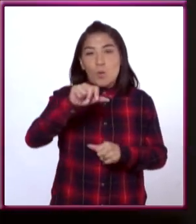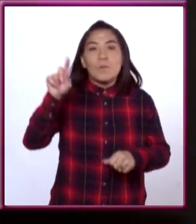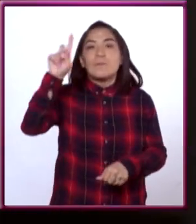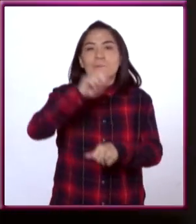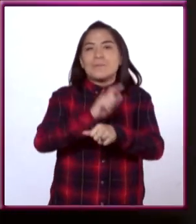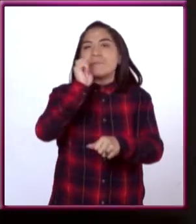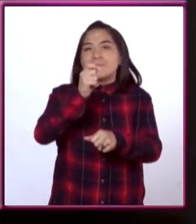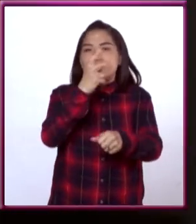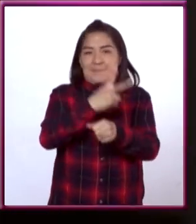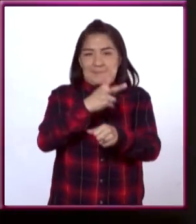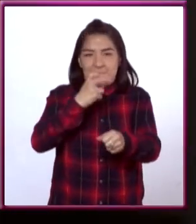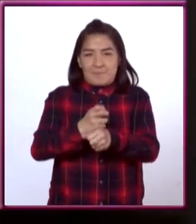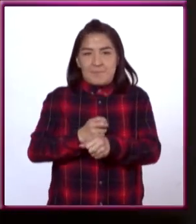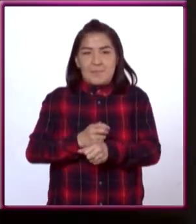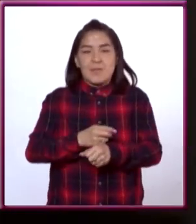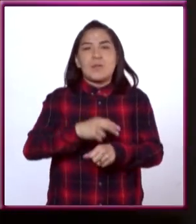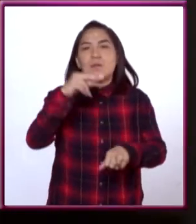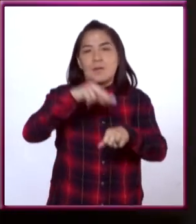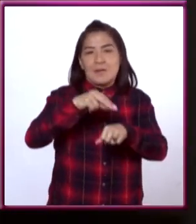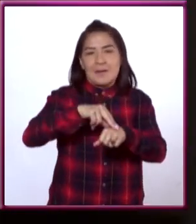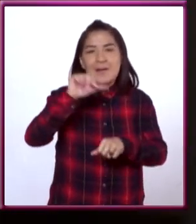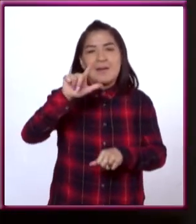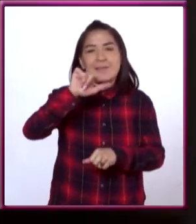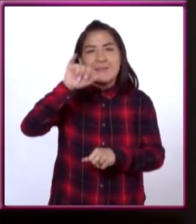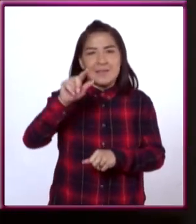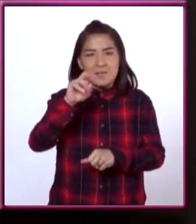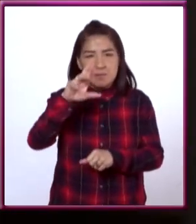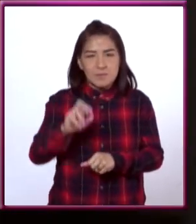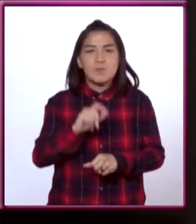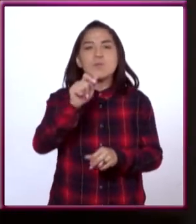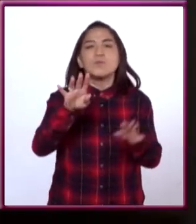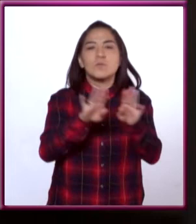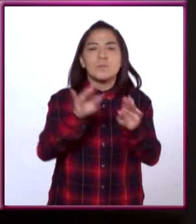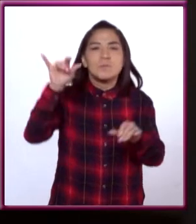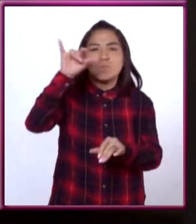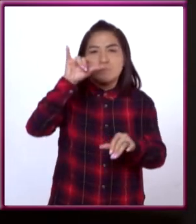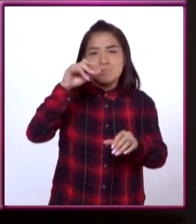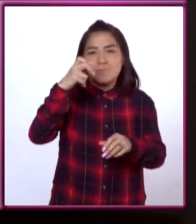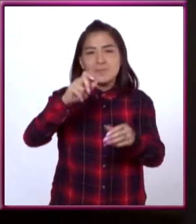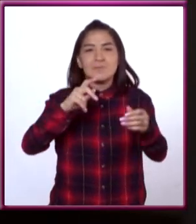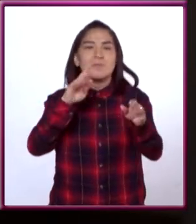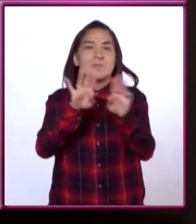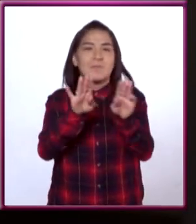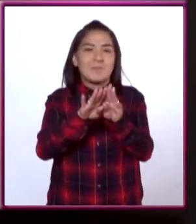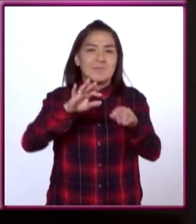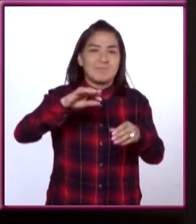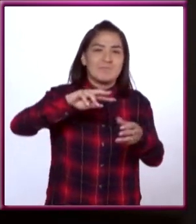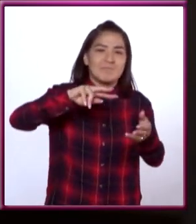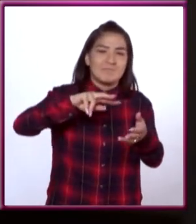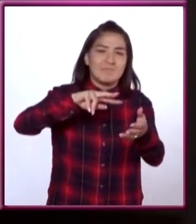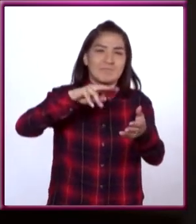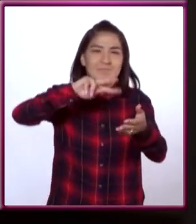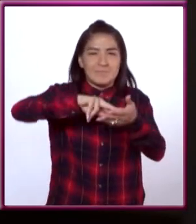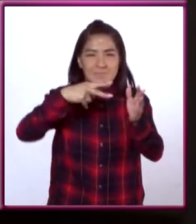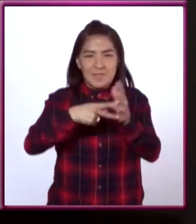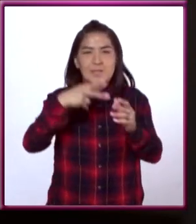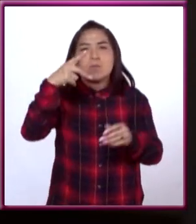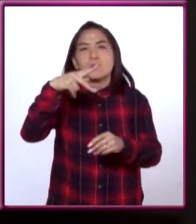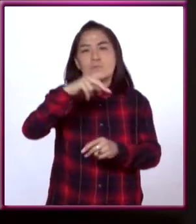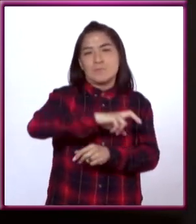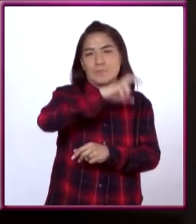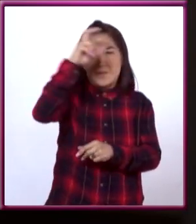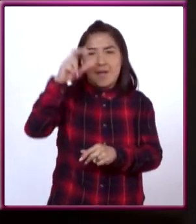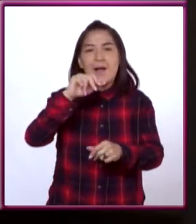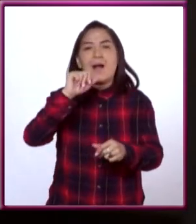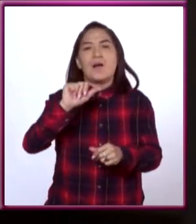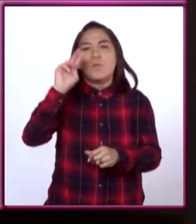día de hoy tenemos como invitado al doctor Alejandro Fara. Él es diseñador de instrumentos astronómicos y parte del programa espacial del Instituto de